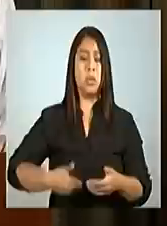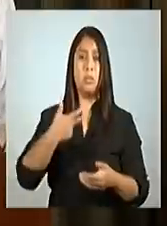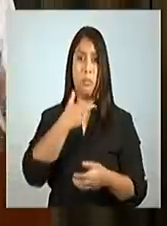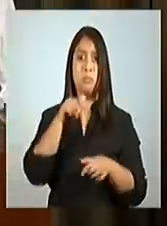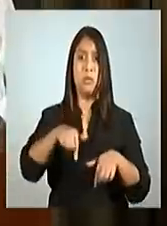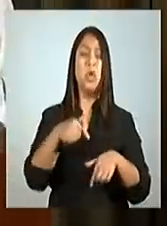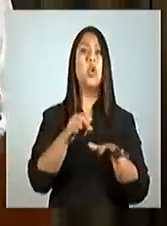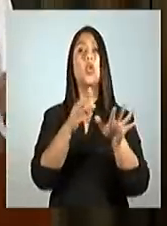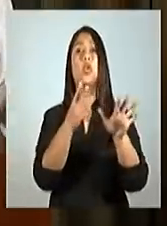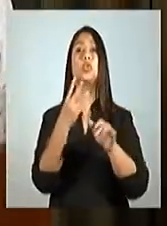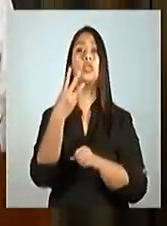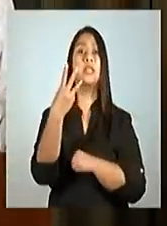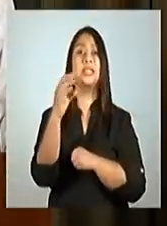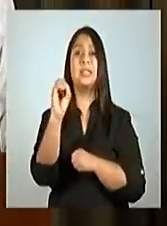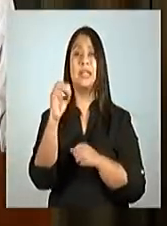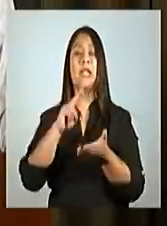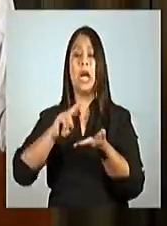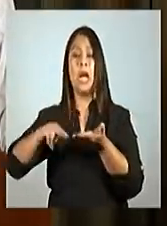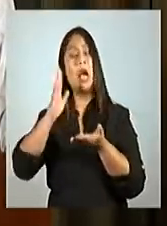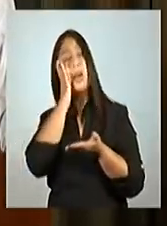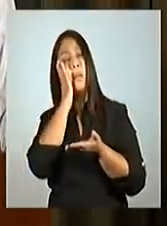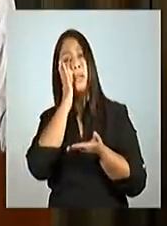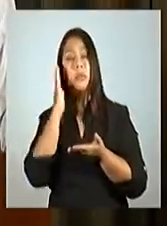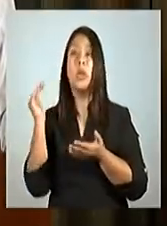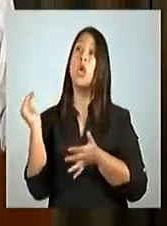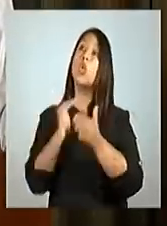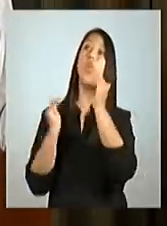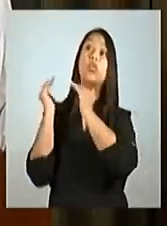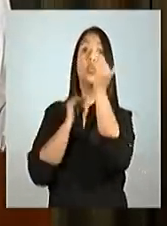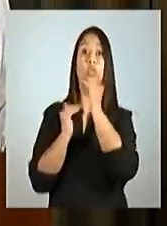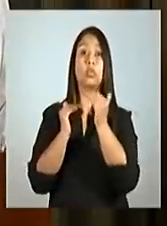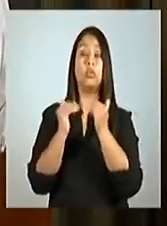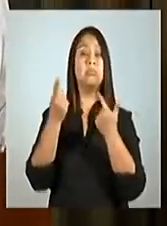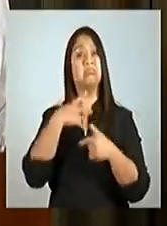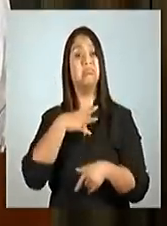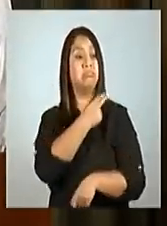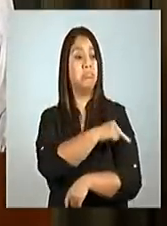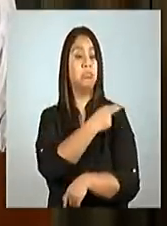camas. Con la construcción de los hospitales temporales llegaremos a